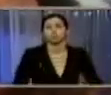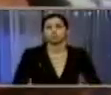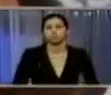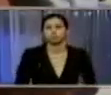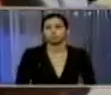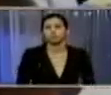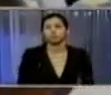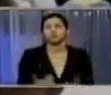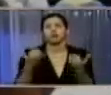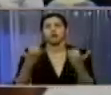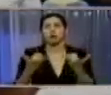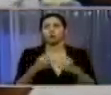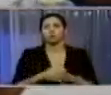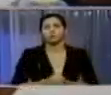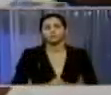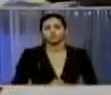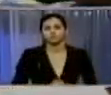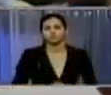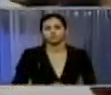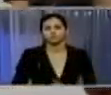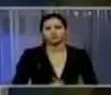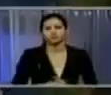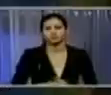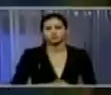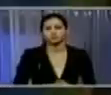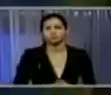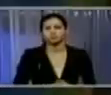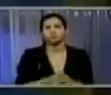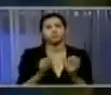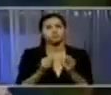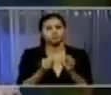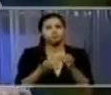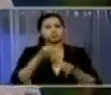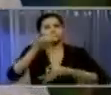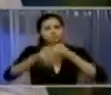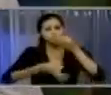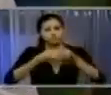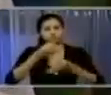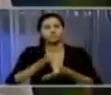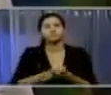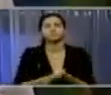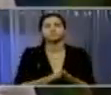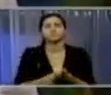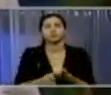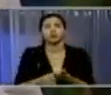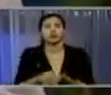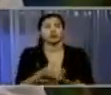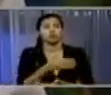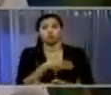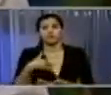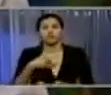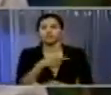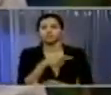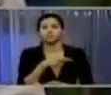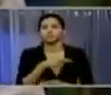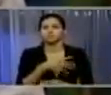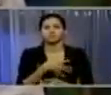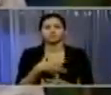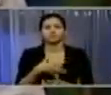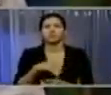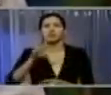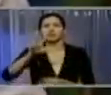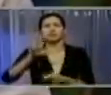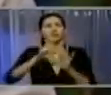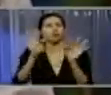Ahora, fíjense ustedes, yo sigo explicando esto, porque ellos han querido escalar 3 tipos de